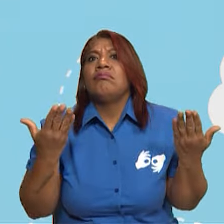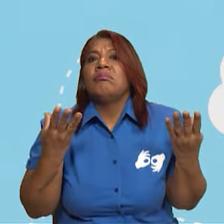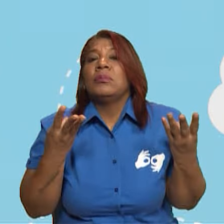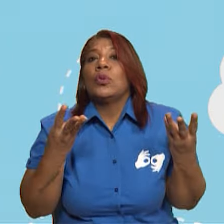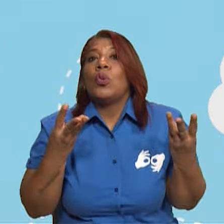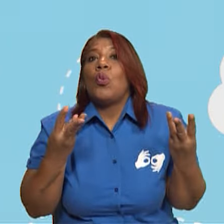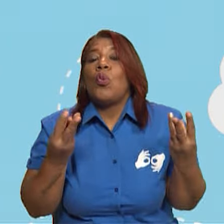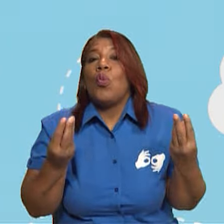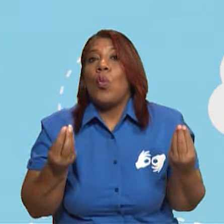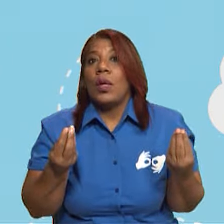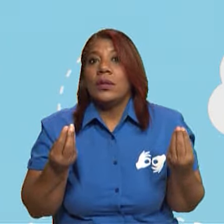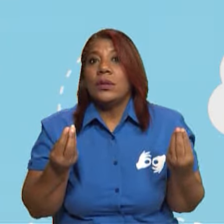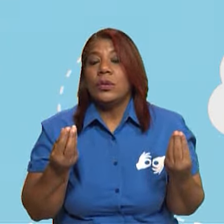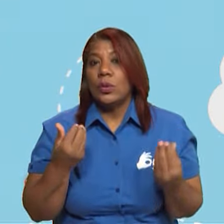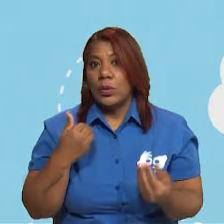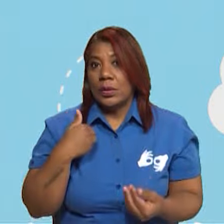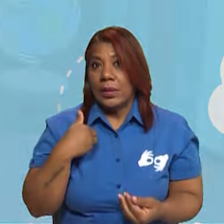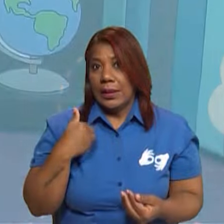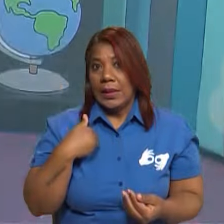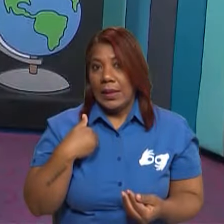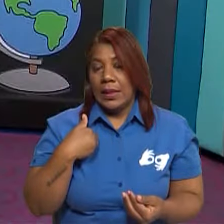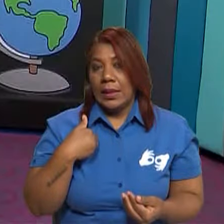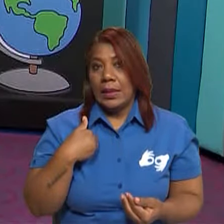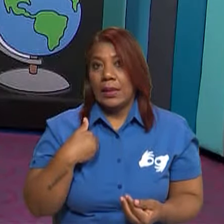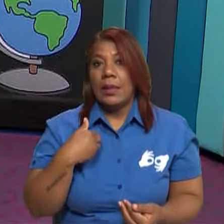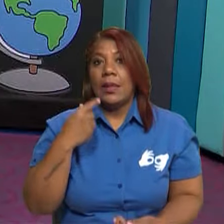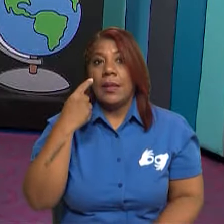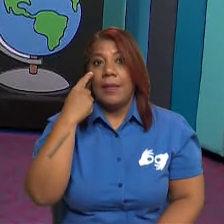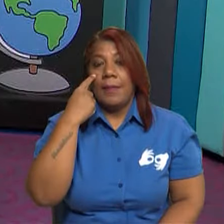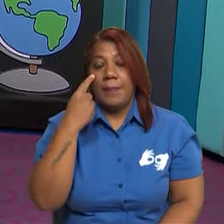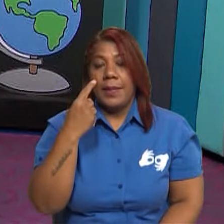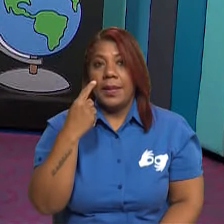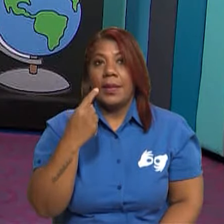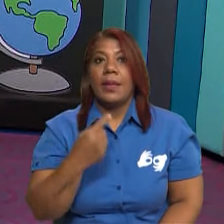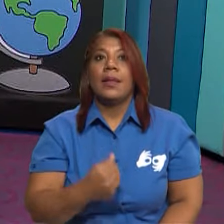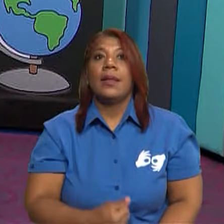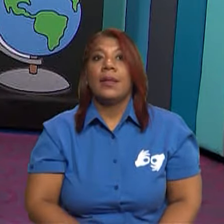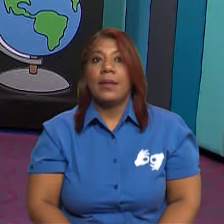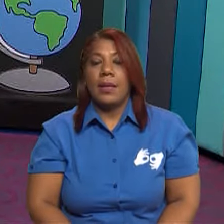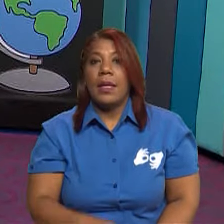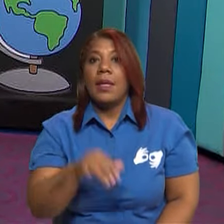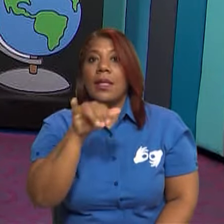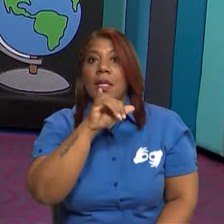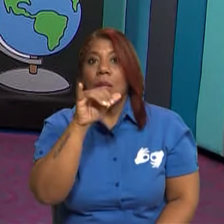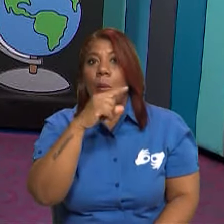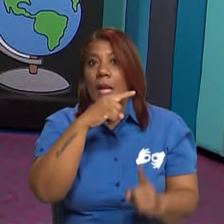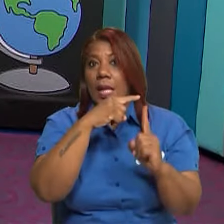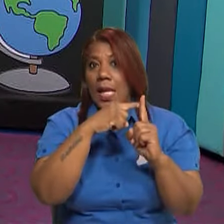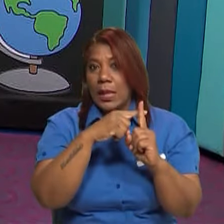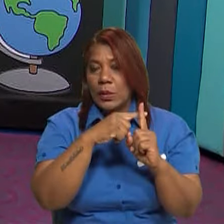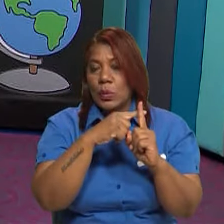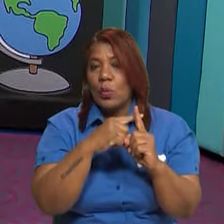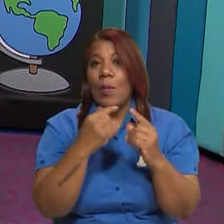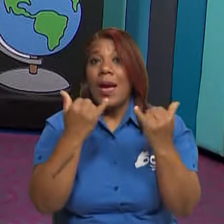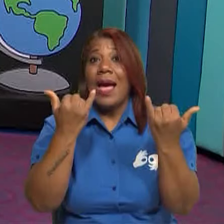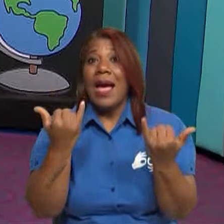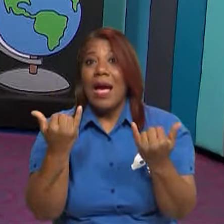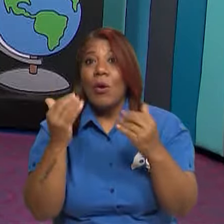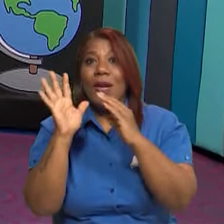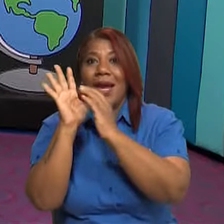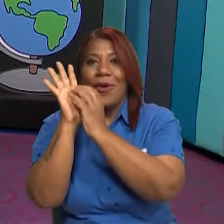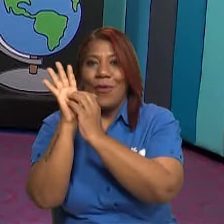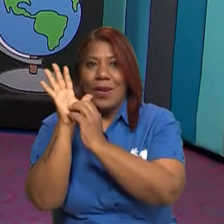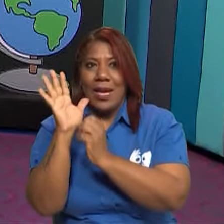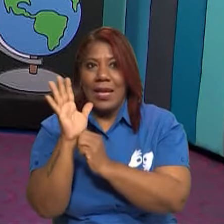se identifican las decenas que hay en cada número y luego se resta. Muy similar, solo que ahora vamos con otra máquina que nos preparó.